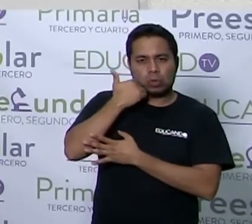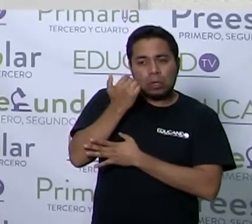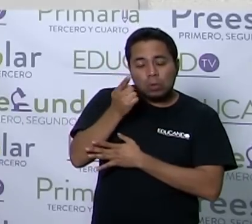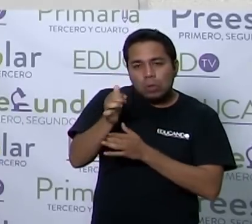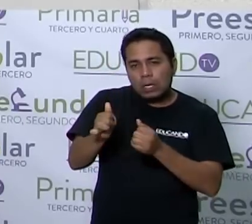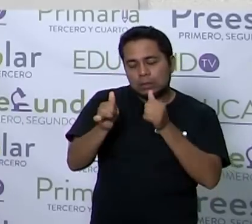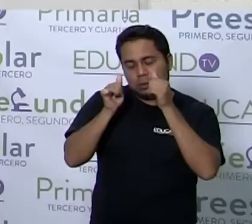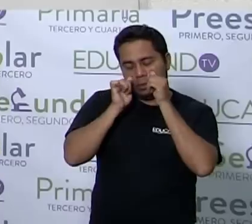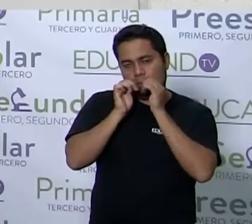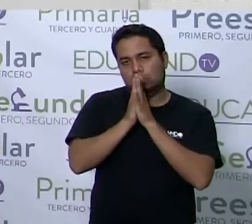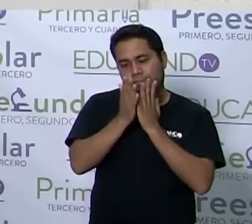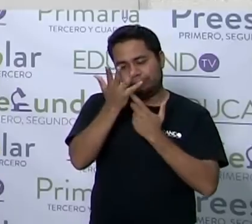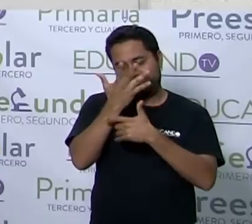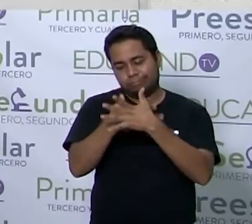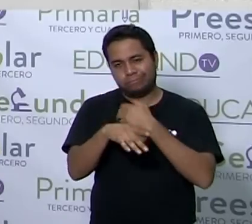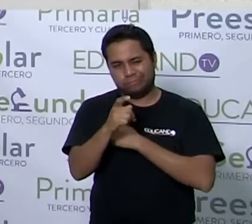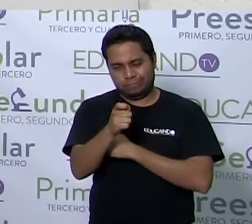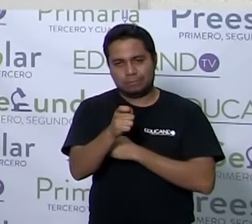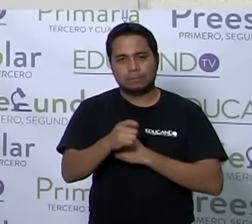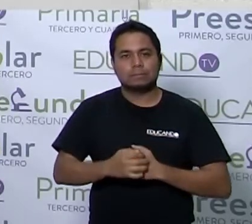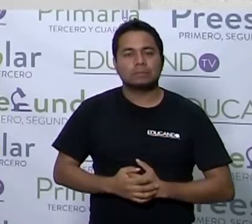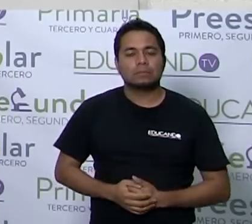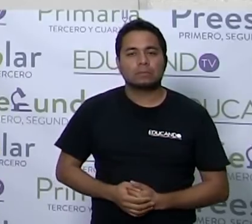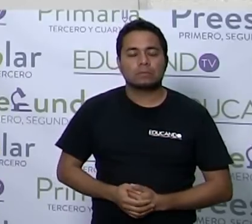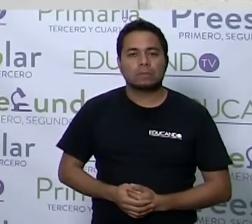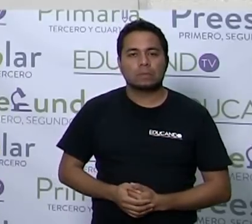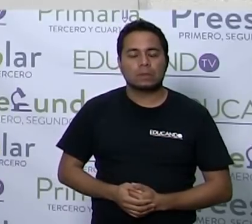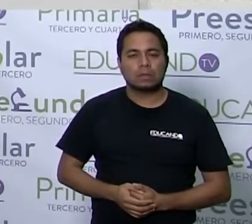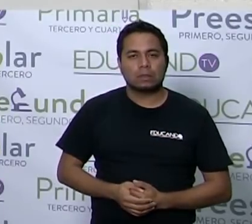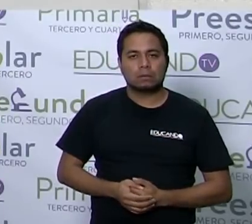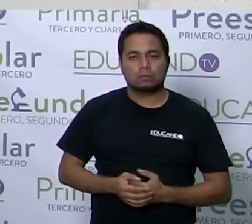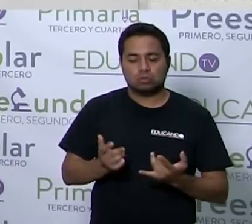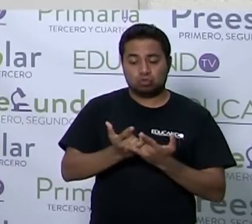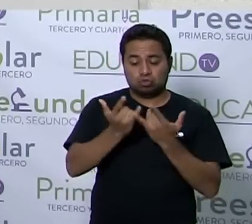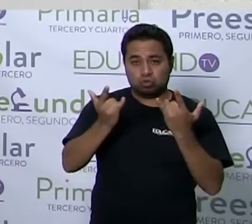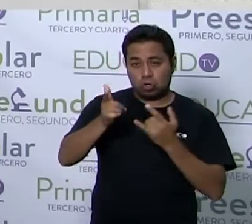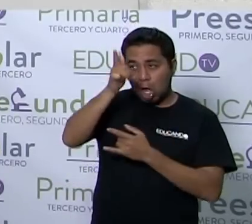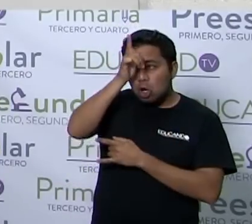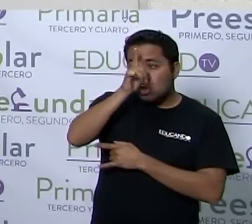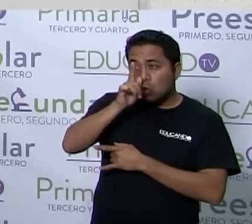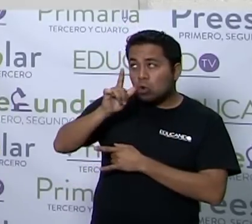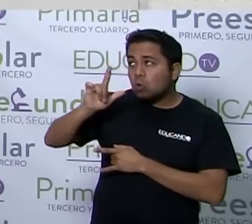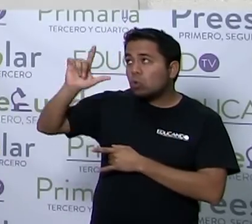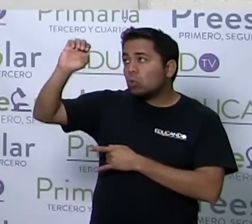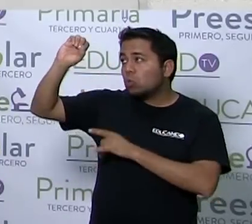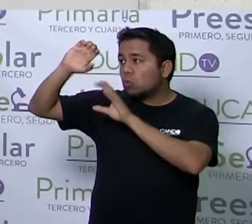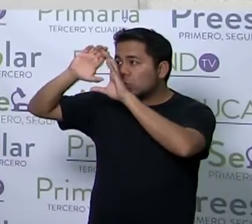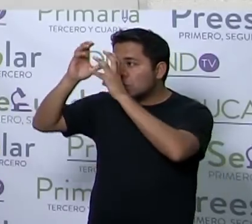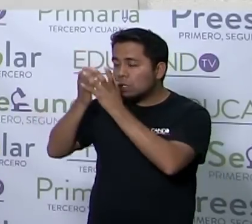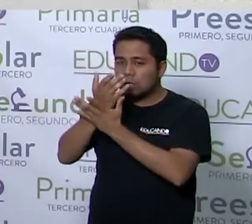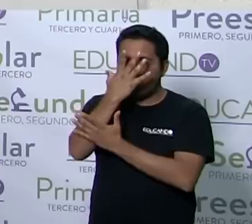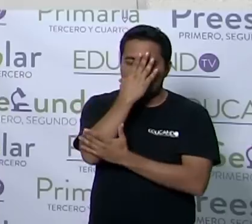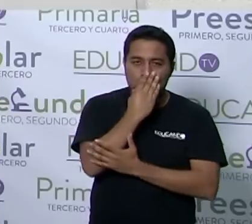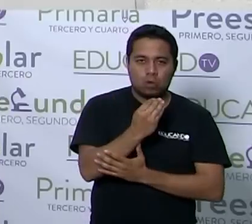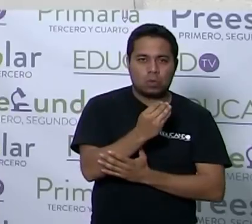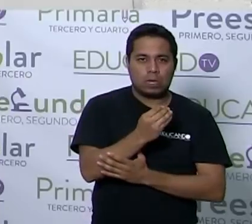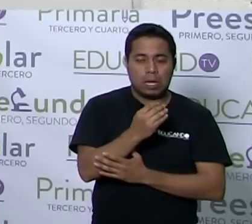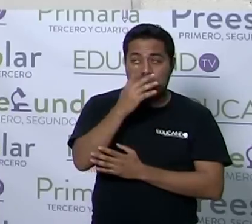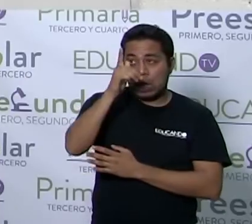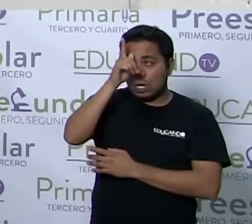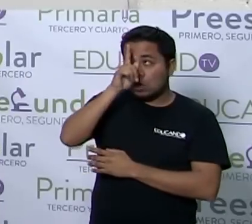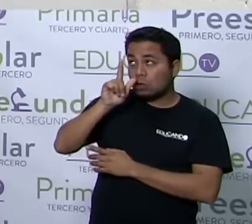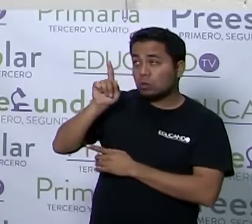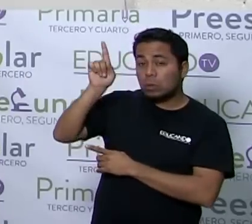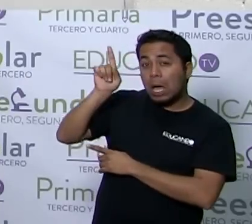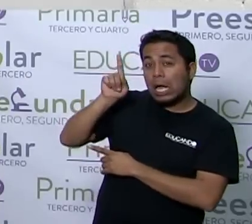mucha atención. Dice así: mito de la luna llena y el lobo. La luna siempre está